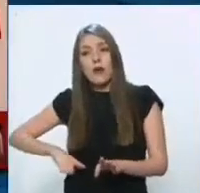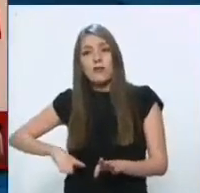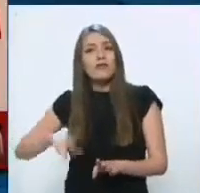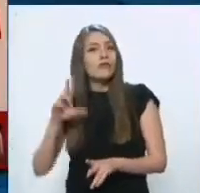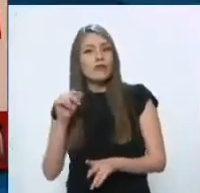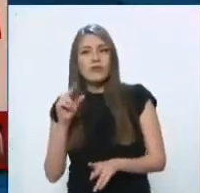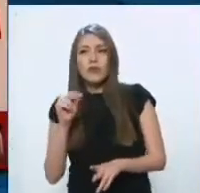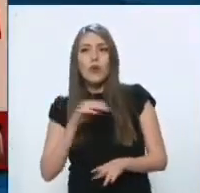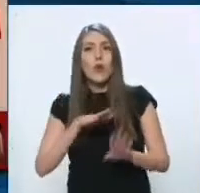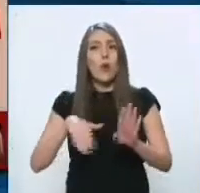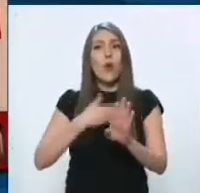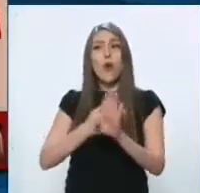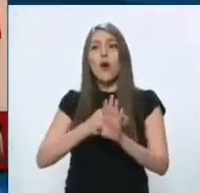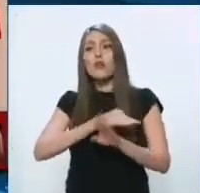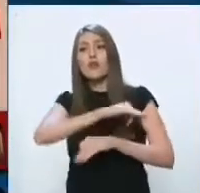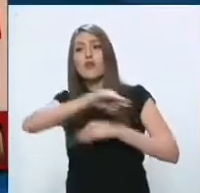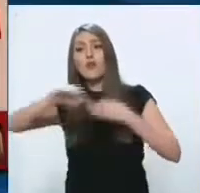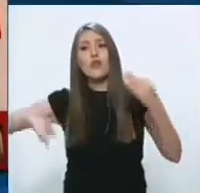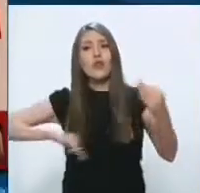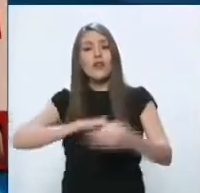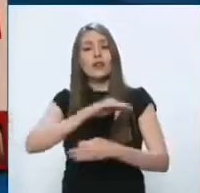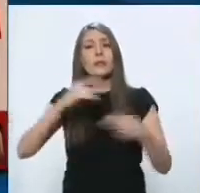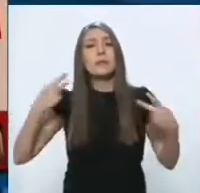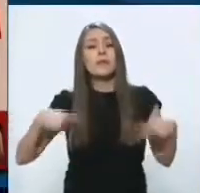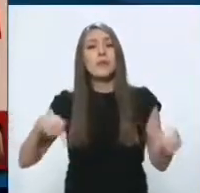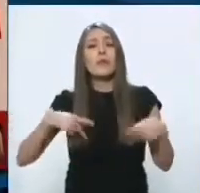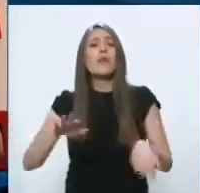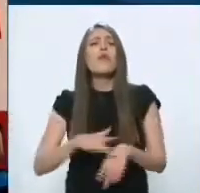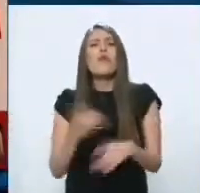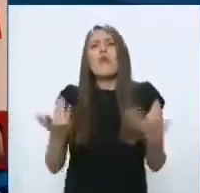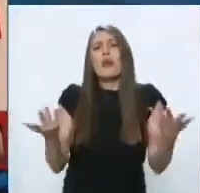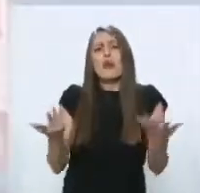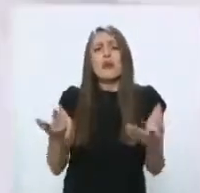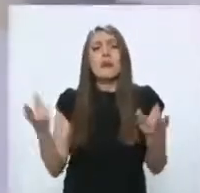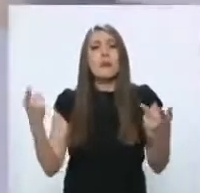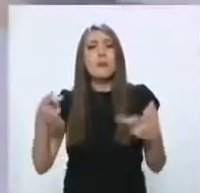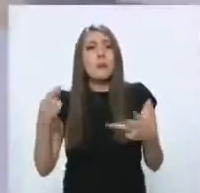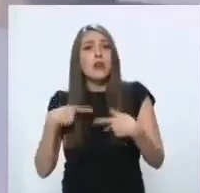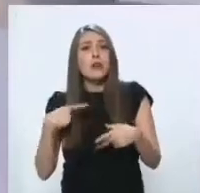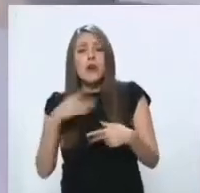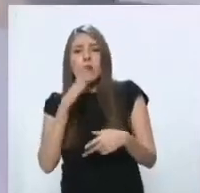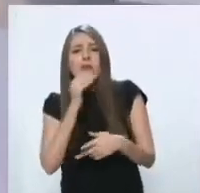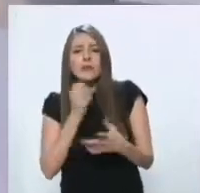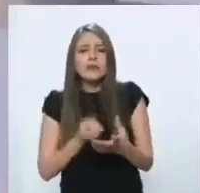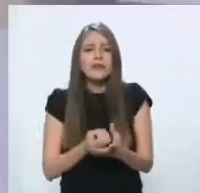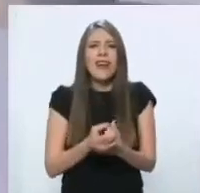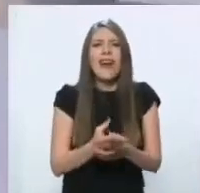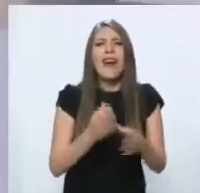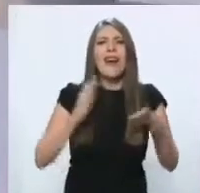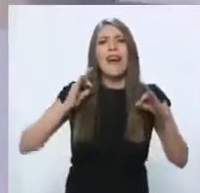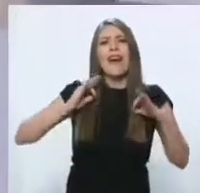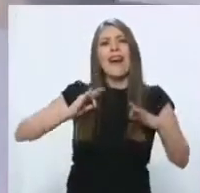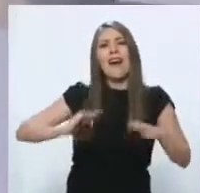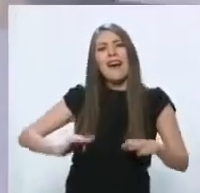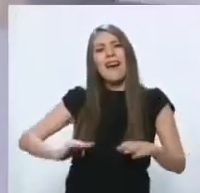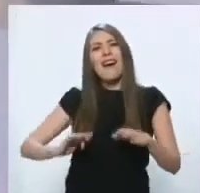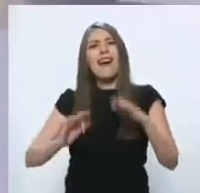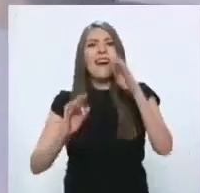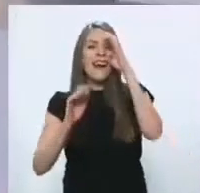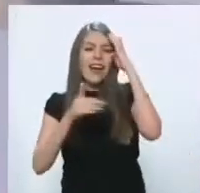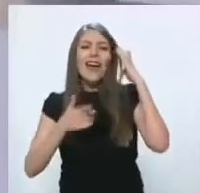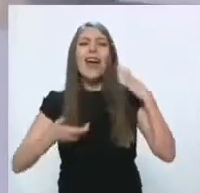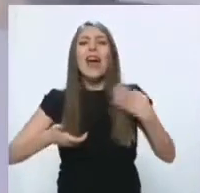contra todos los ciudadanos, porque desde el momento que tú no puedes salir con tranquilidad de tu casa, con la sensación de seguridad,